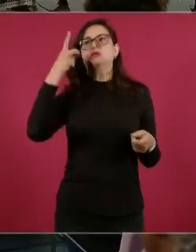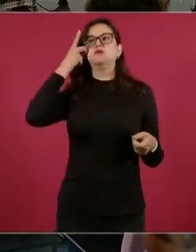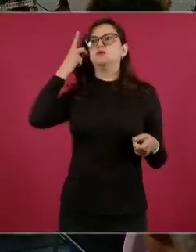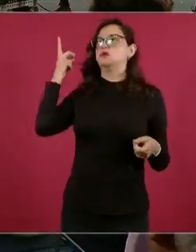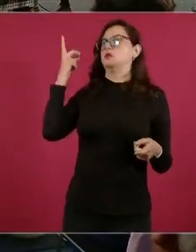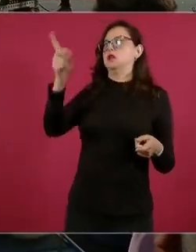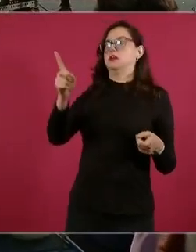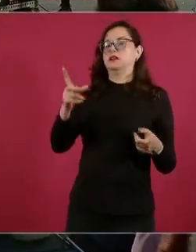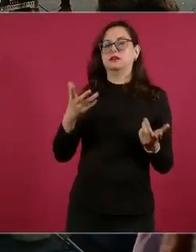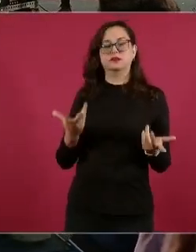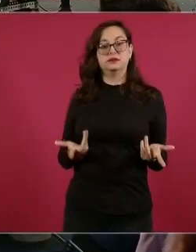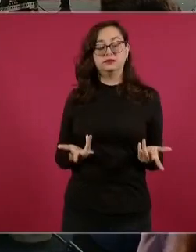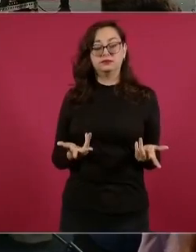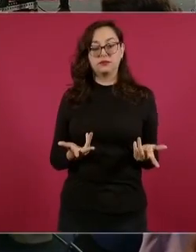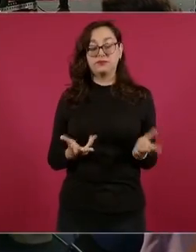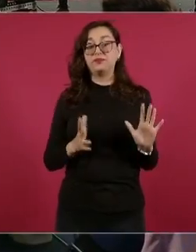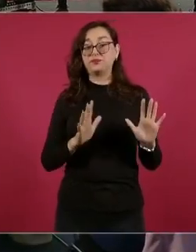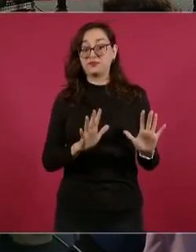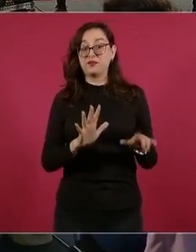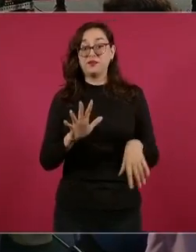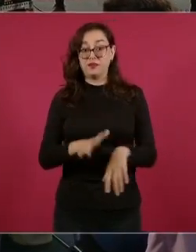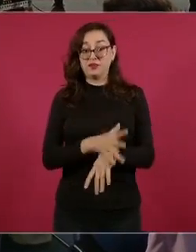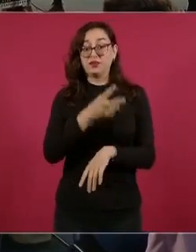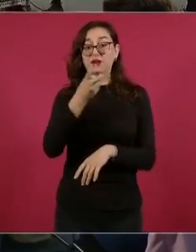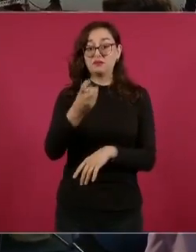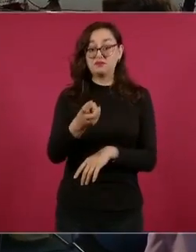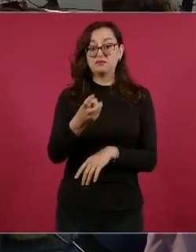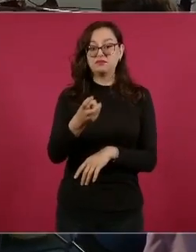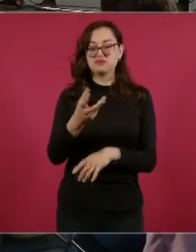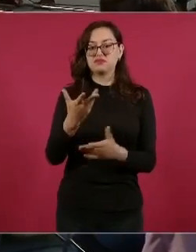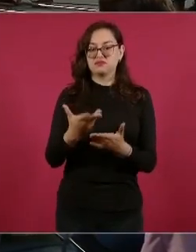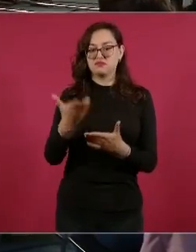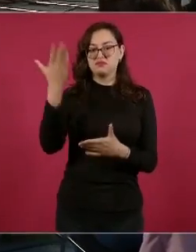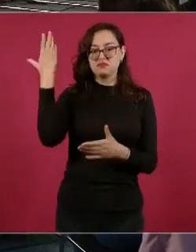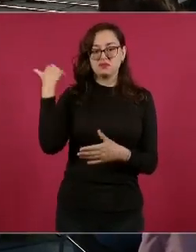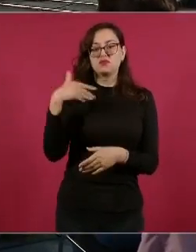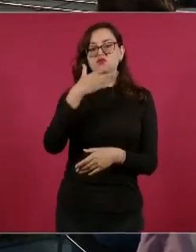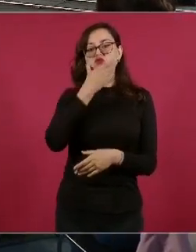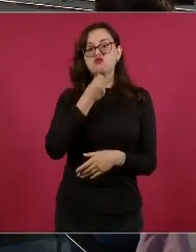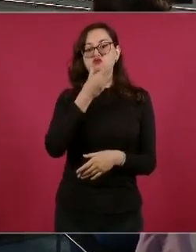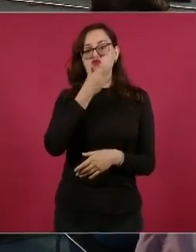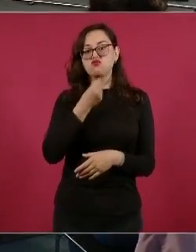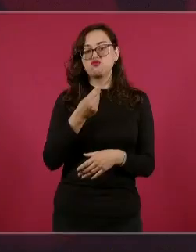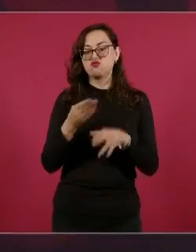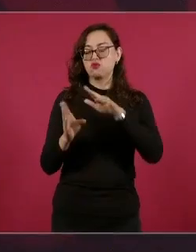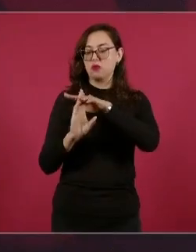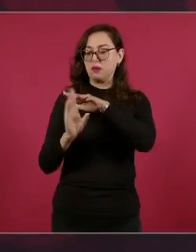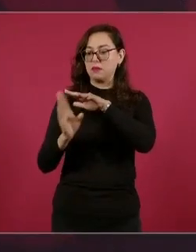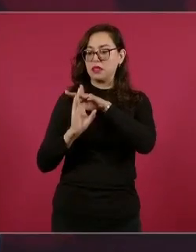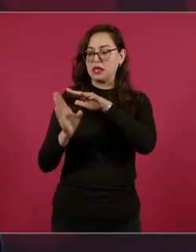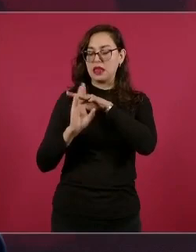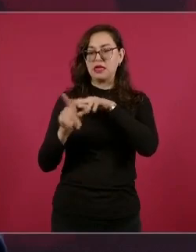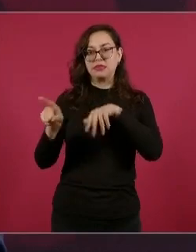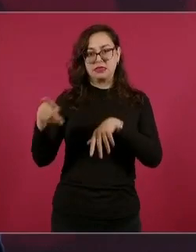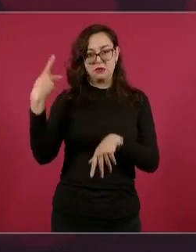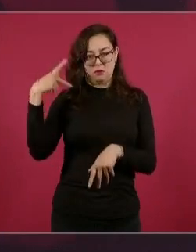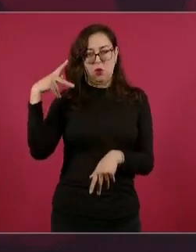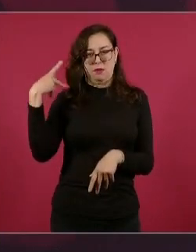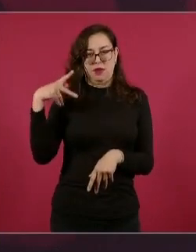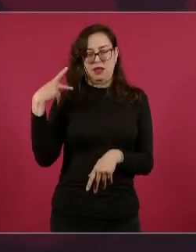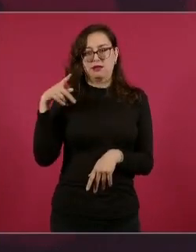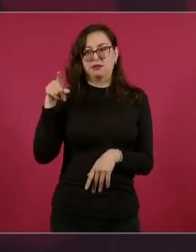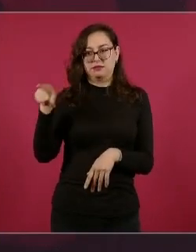Por eso fue sabio lo que me dijo el migrante poblano allá en San